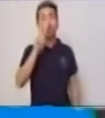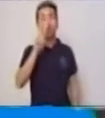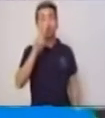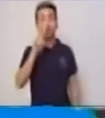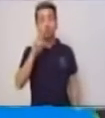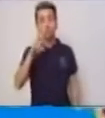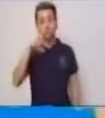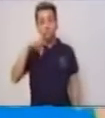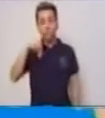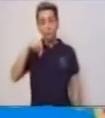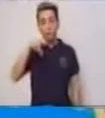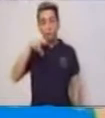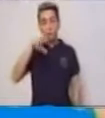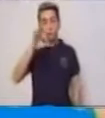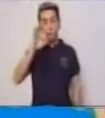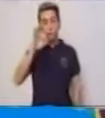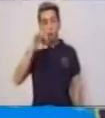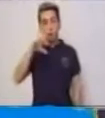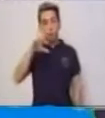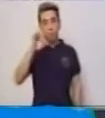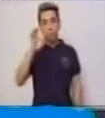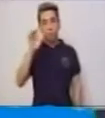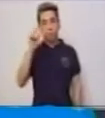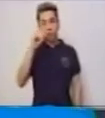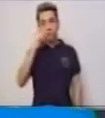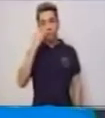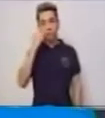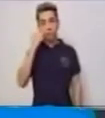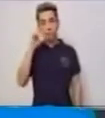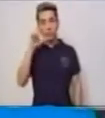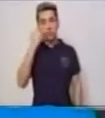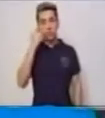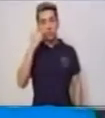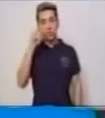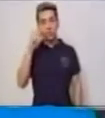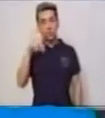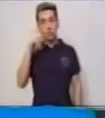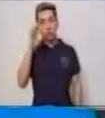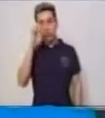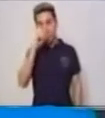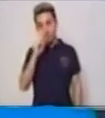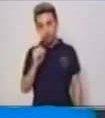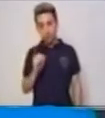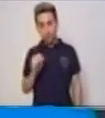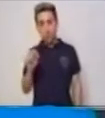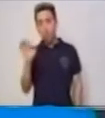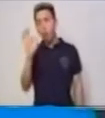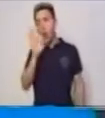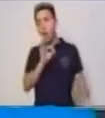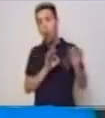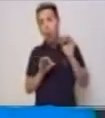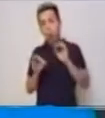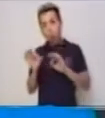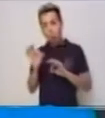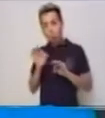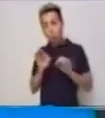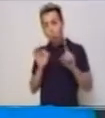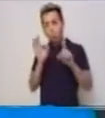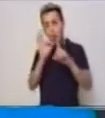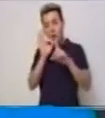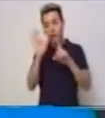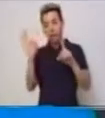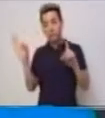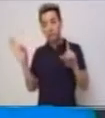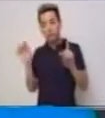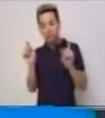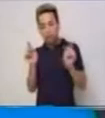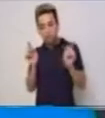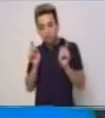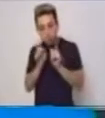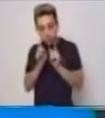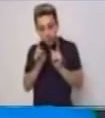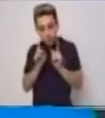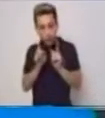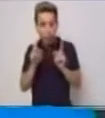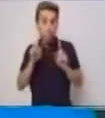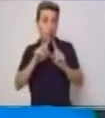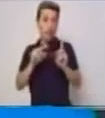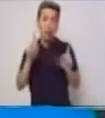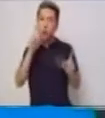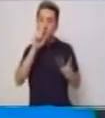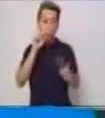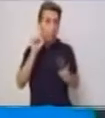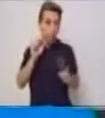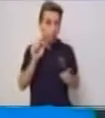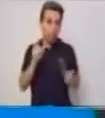proposiciones, o podríamos hasta llamarle mini oraciones, ¿verdad? Pero como no tienen un punto, entonces no son oraciones.